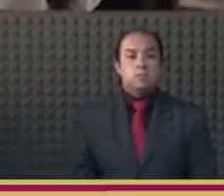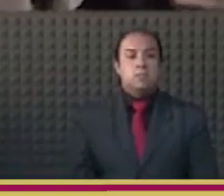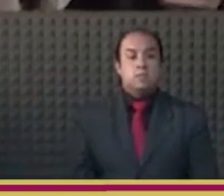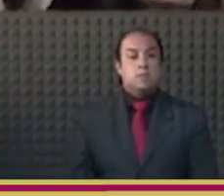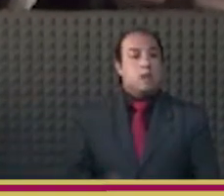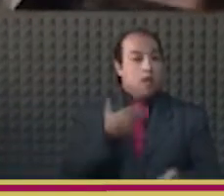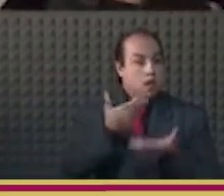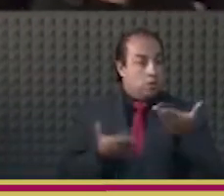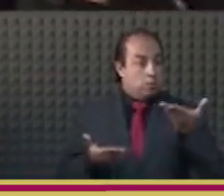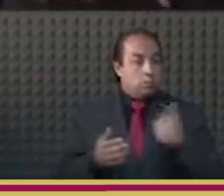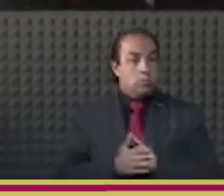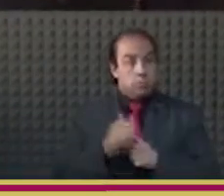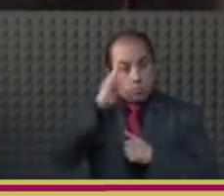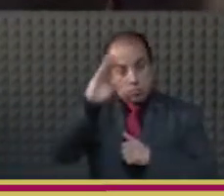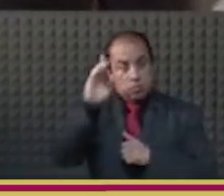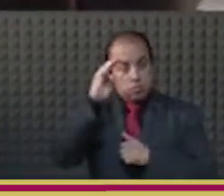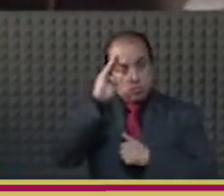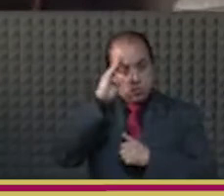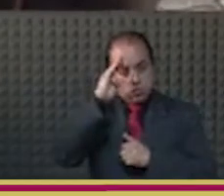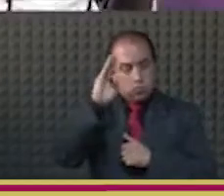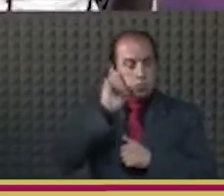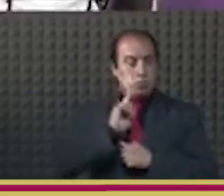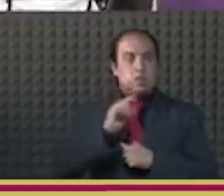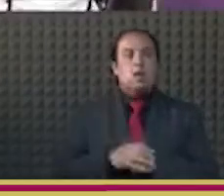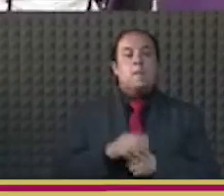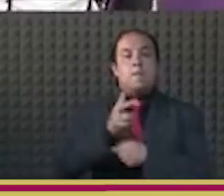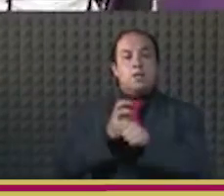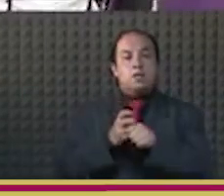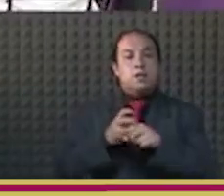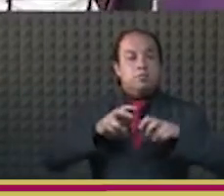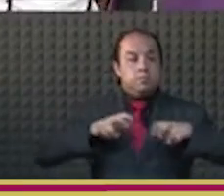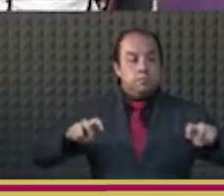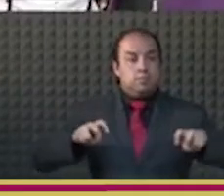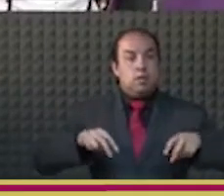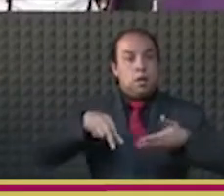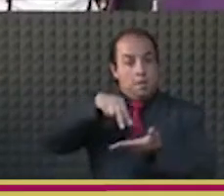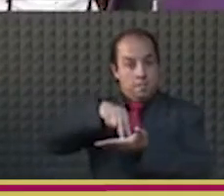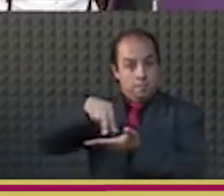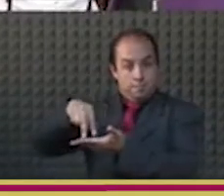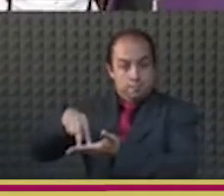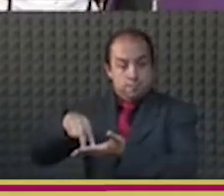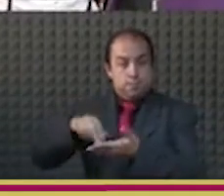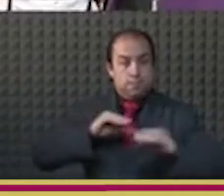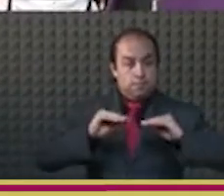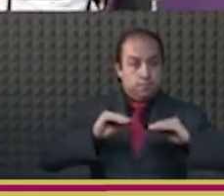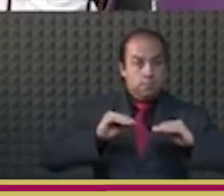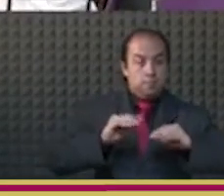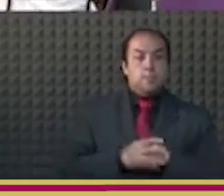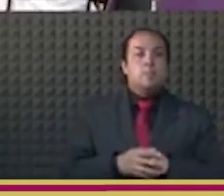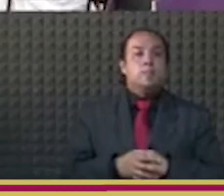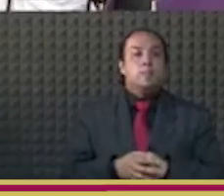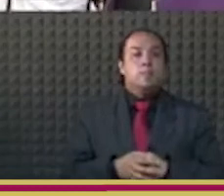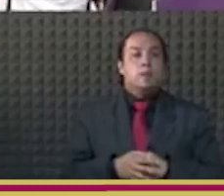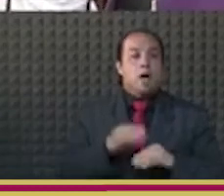A continuación, damas y caballeros, invitamos a los distinguidos miembros del Presidium a mantenerse de pie y acomodarse para una